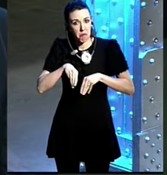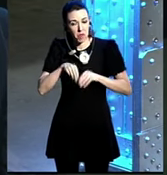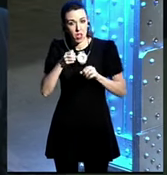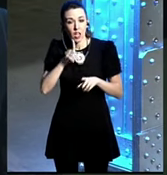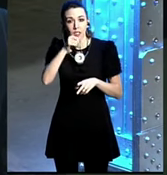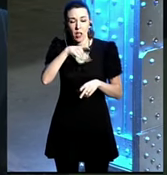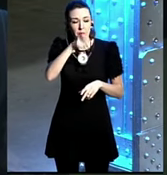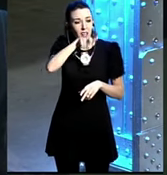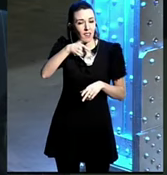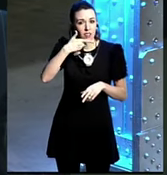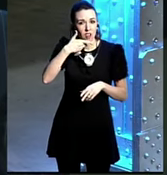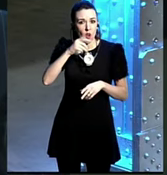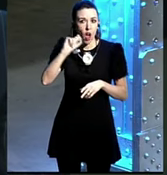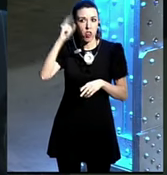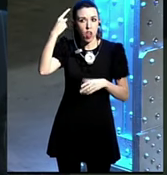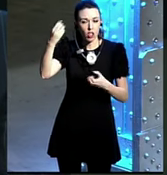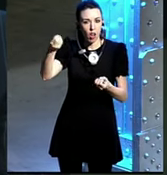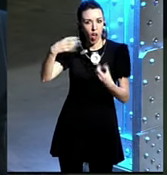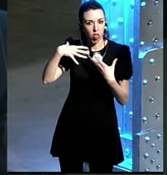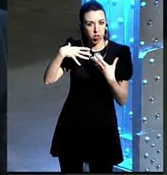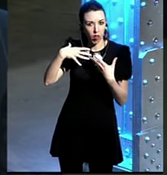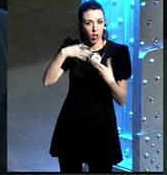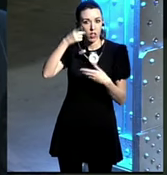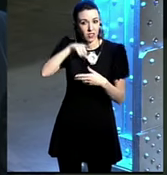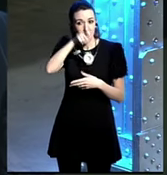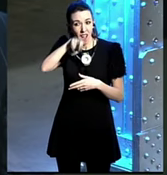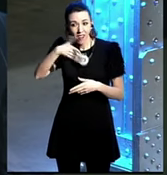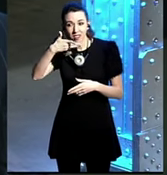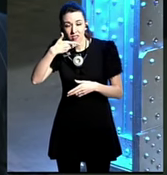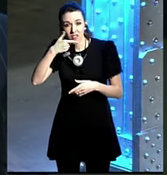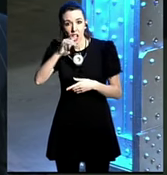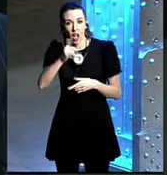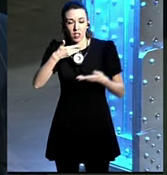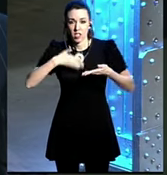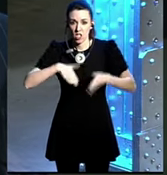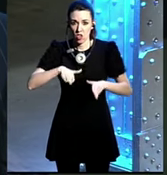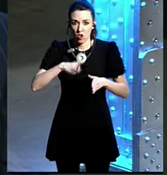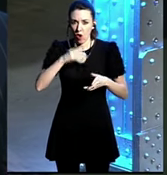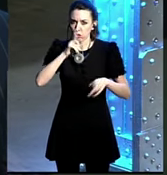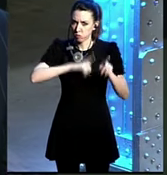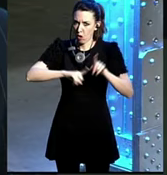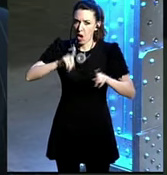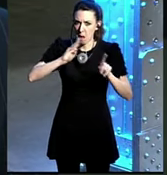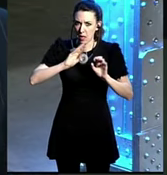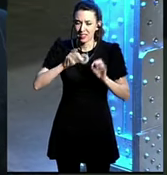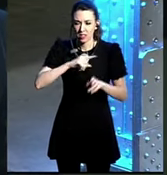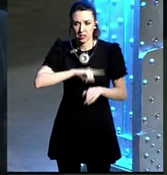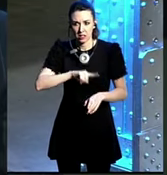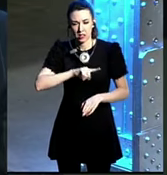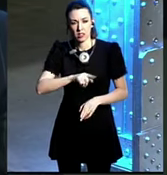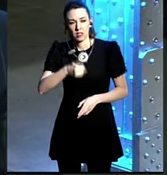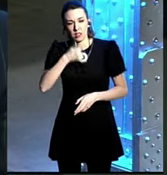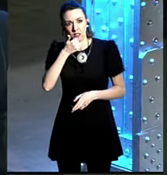conocido a gente que pensaba que Dios les había abandonado. También he conocido a gente que tenía hijos con muchos problemas y que sentían que de